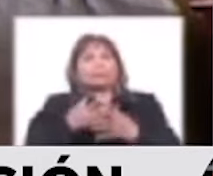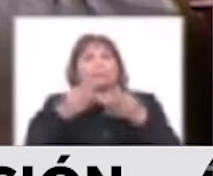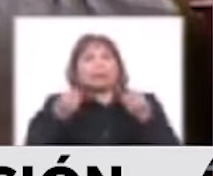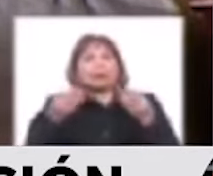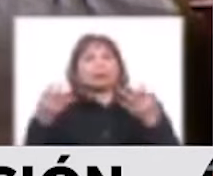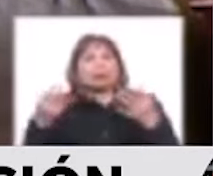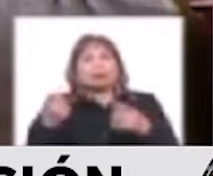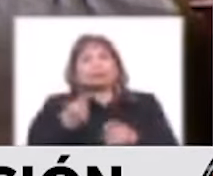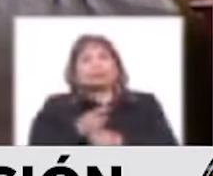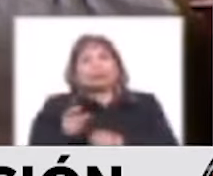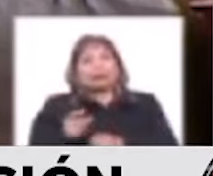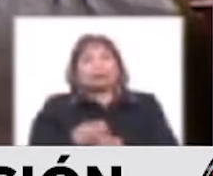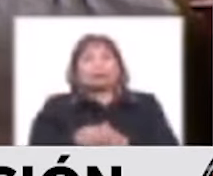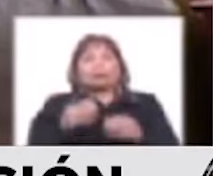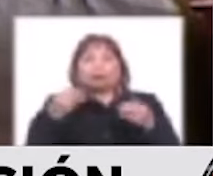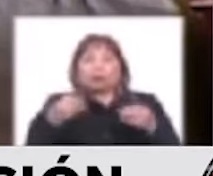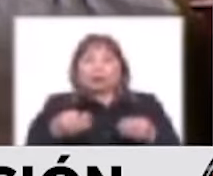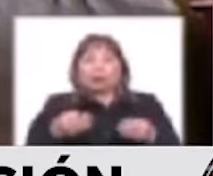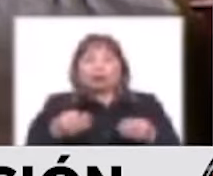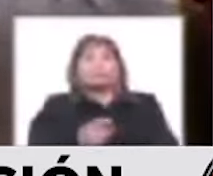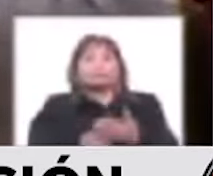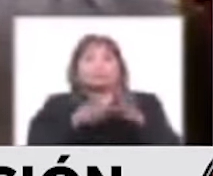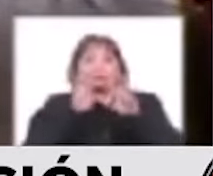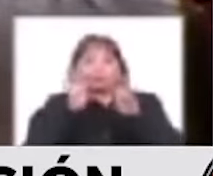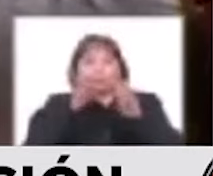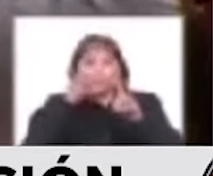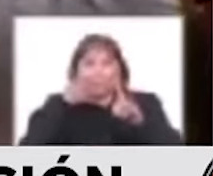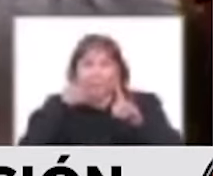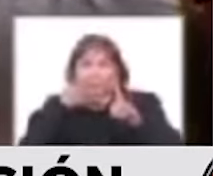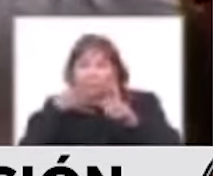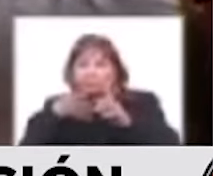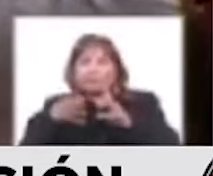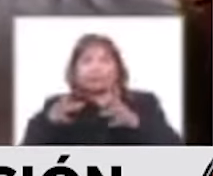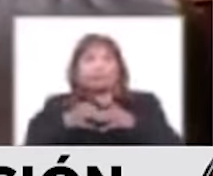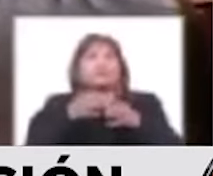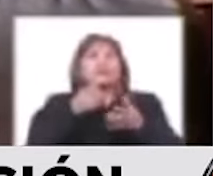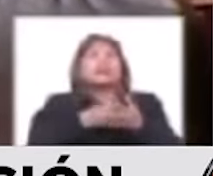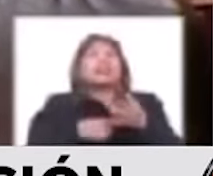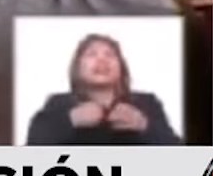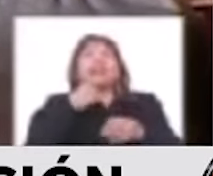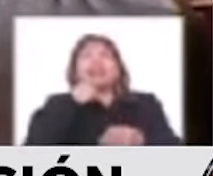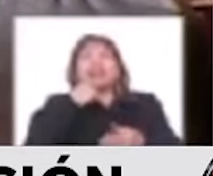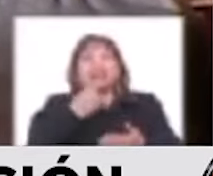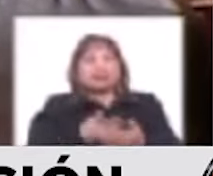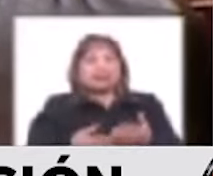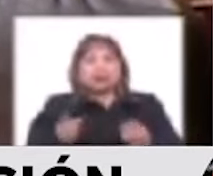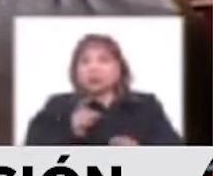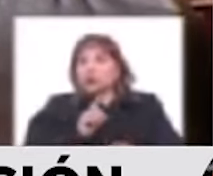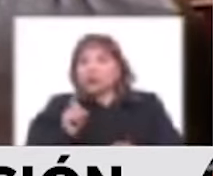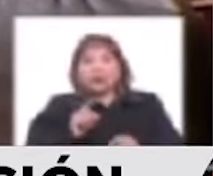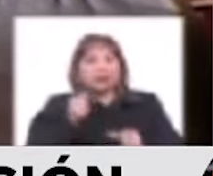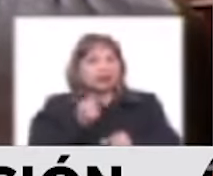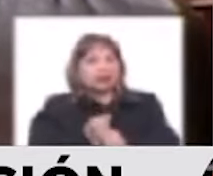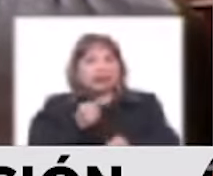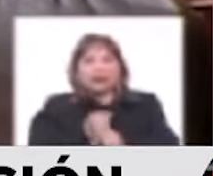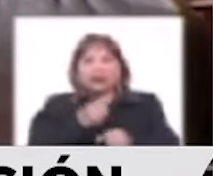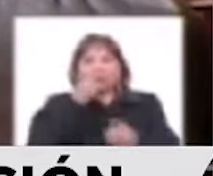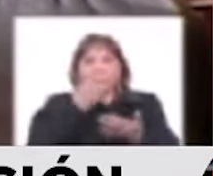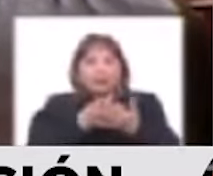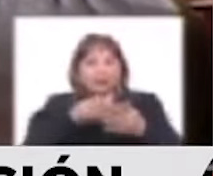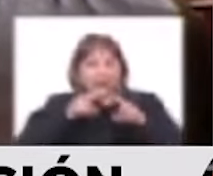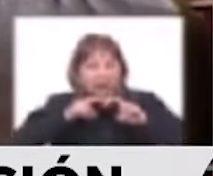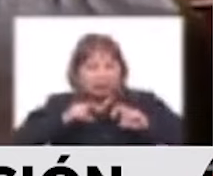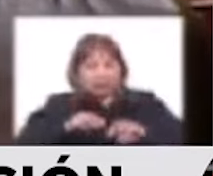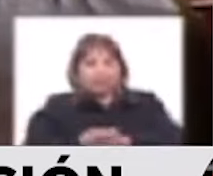de interpelación quede ahora en el archivamiento, y es decir que el ministro ya no podrá responder acerca de las cifras de esta